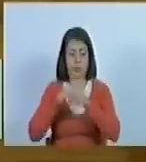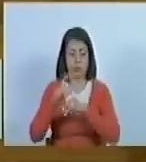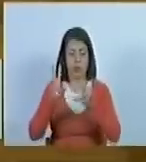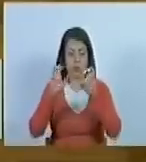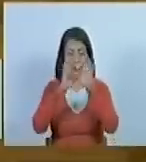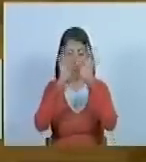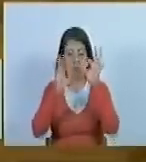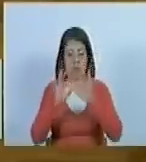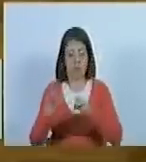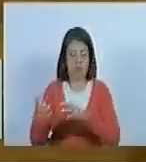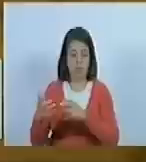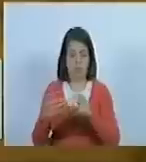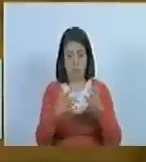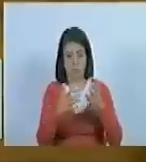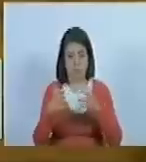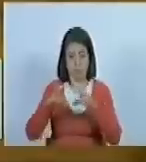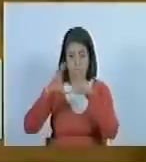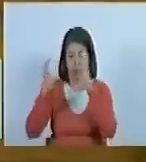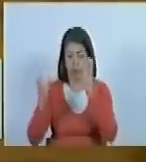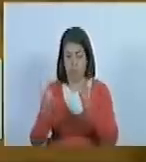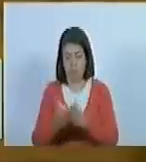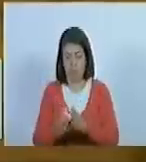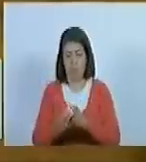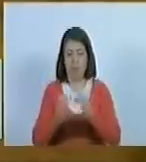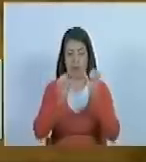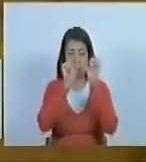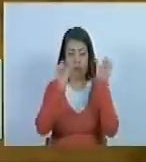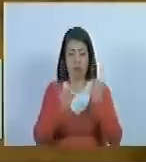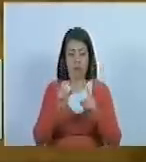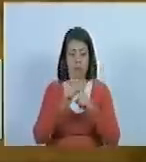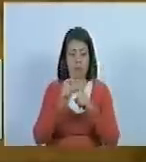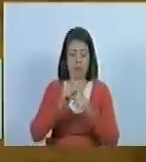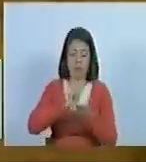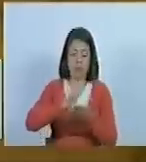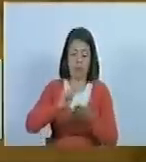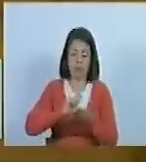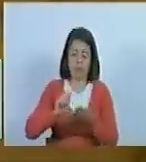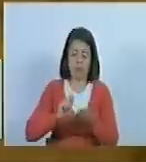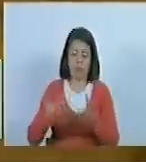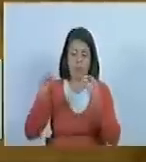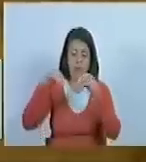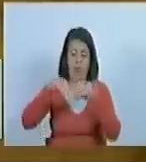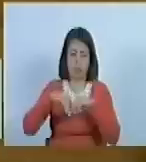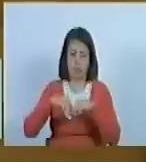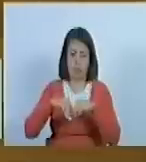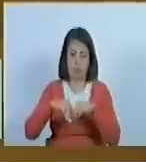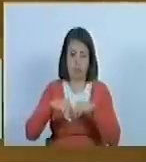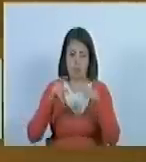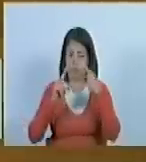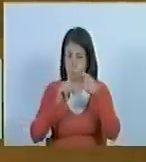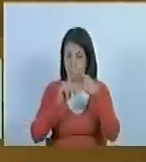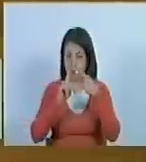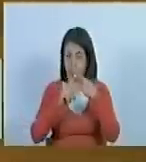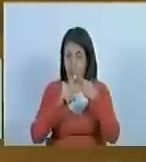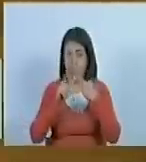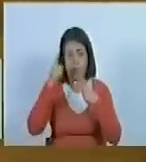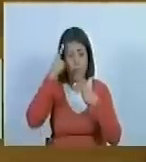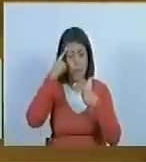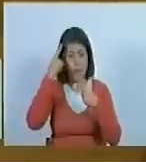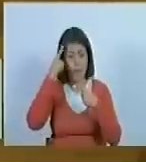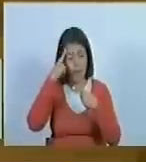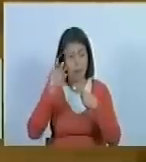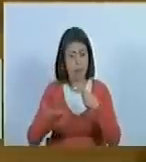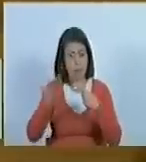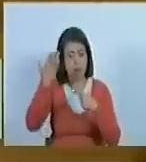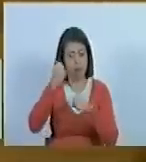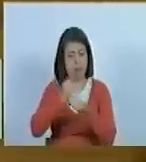nuevos métodos de guerra en el mundo con el arte de la palabra y la pluma. Acuerda. Primero, reconocer y